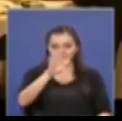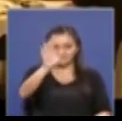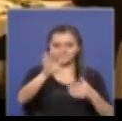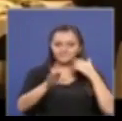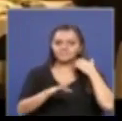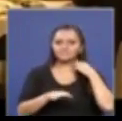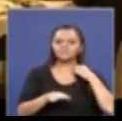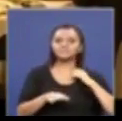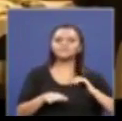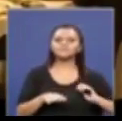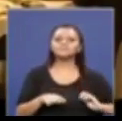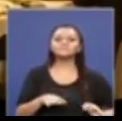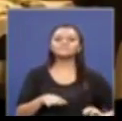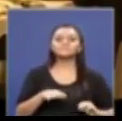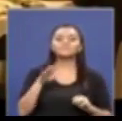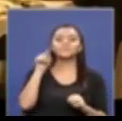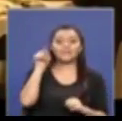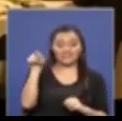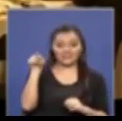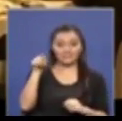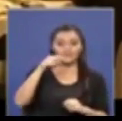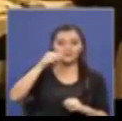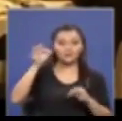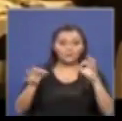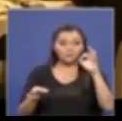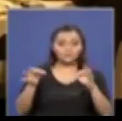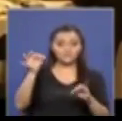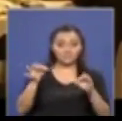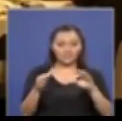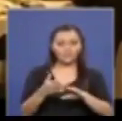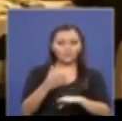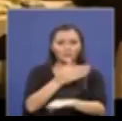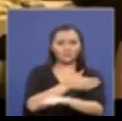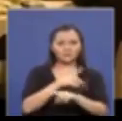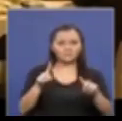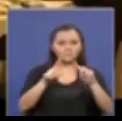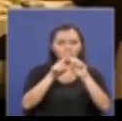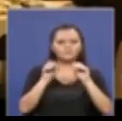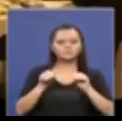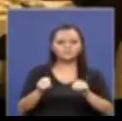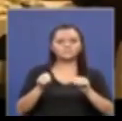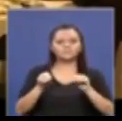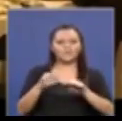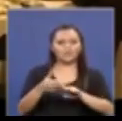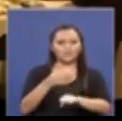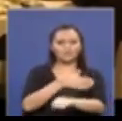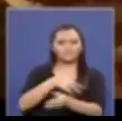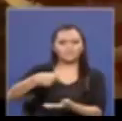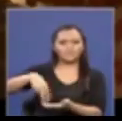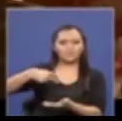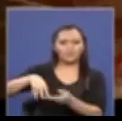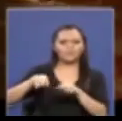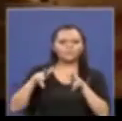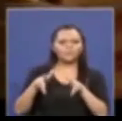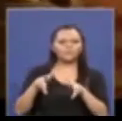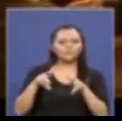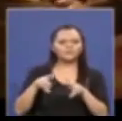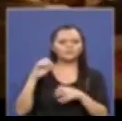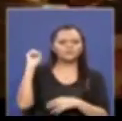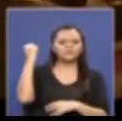entrenó. Y este condenado de Gustavo Vidal, ¿saben cómo subsistía en París? Dando clases de baile, clases de salsa. Era profesor de